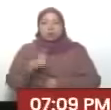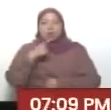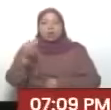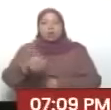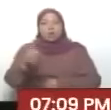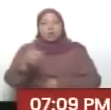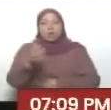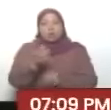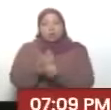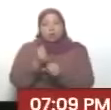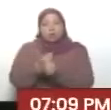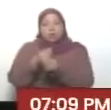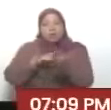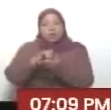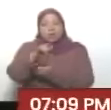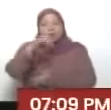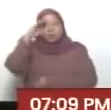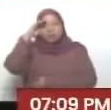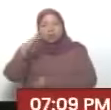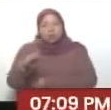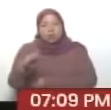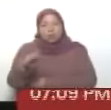Verdaderamente tenemos una aviación militar